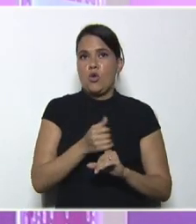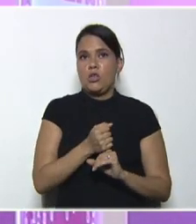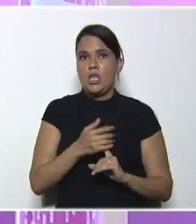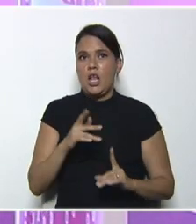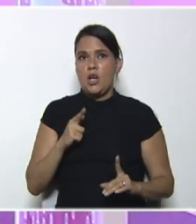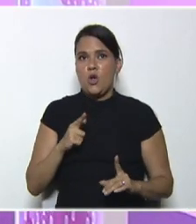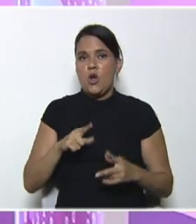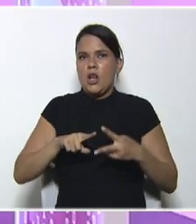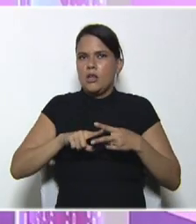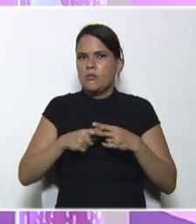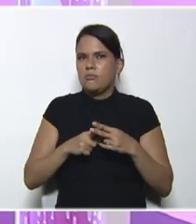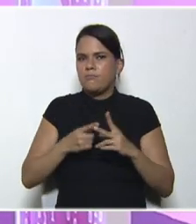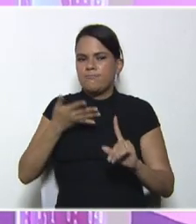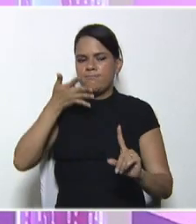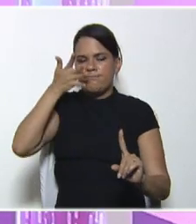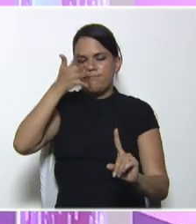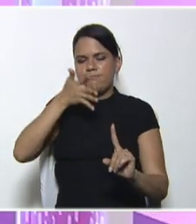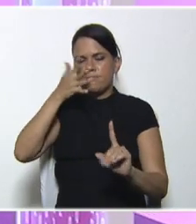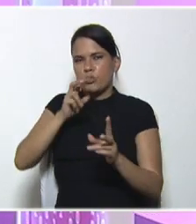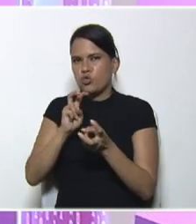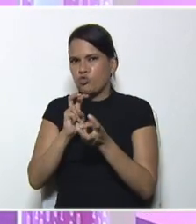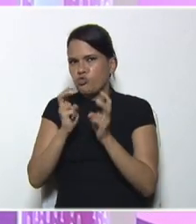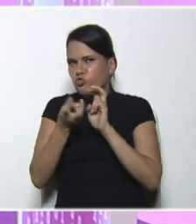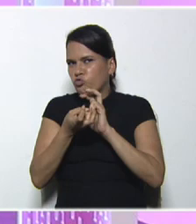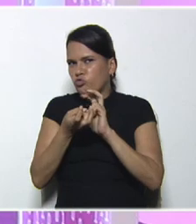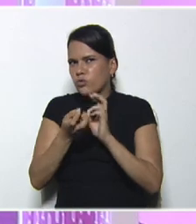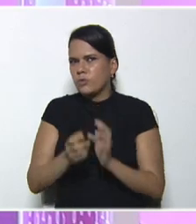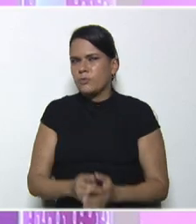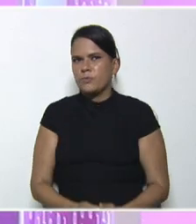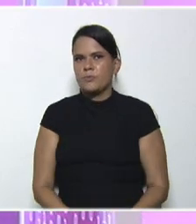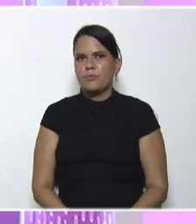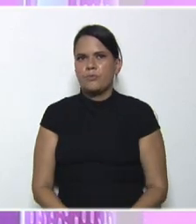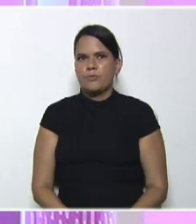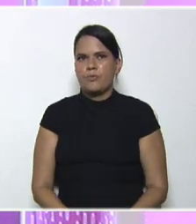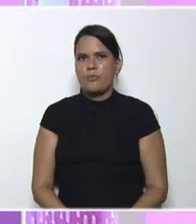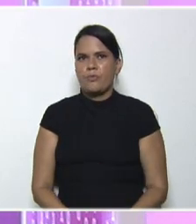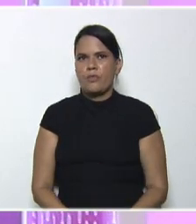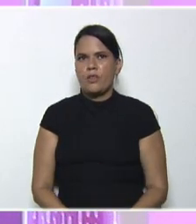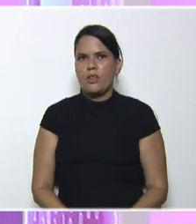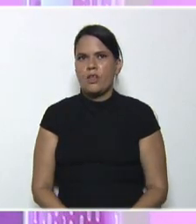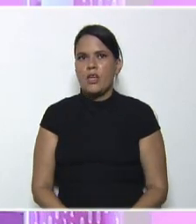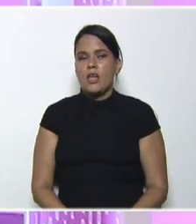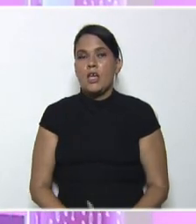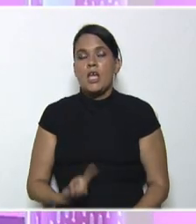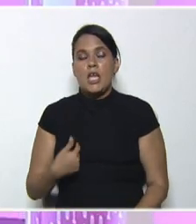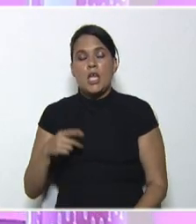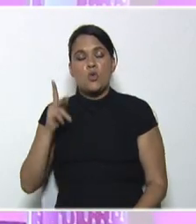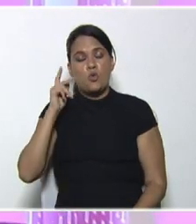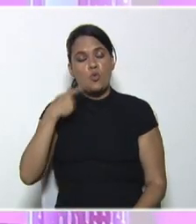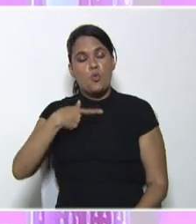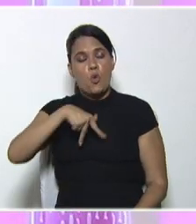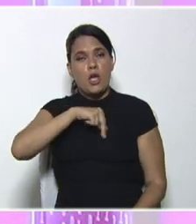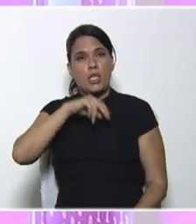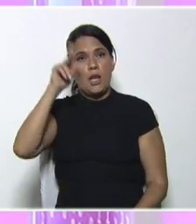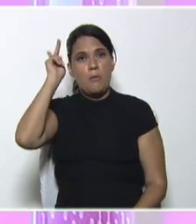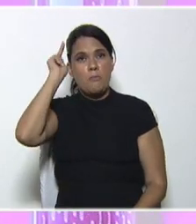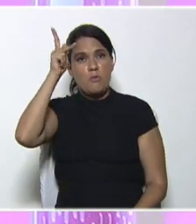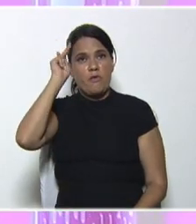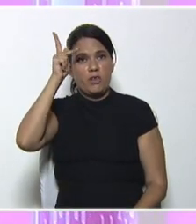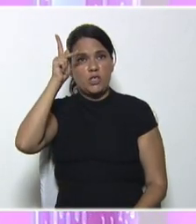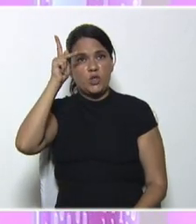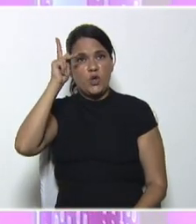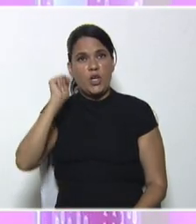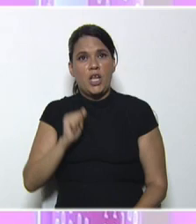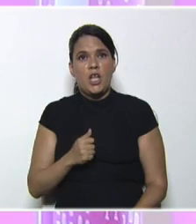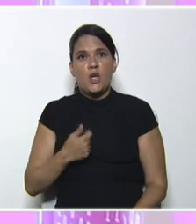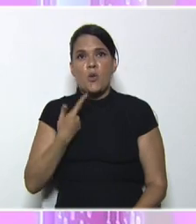las estrategias, las adaptaciones curriculares y por supuesto las sugerencias que nuestra profesora Eliseti de